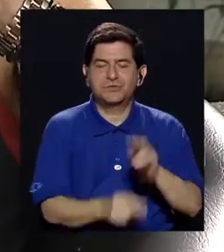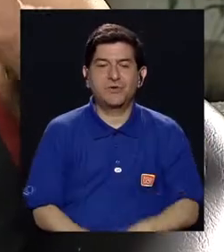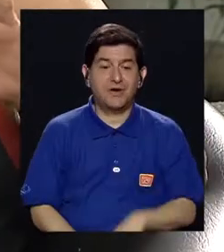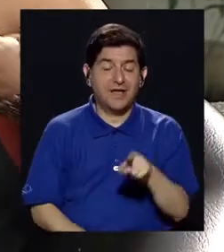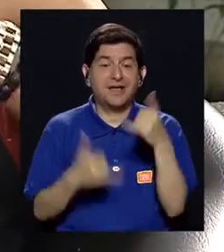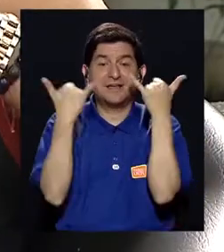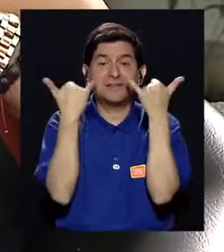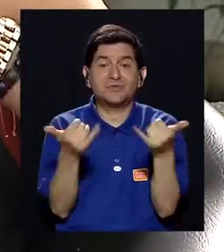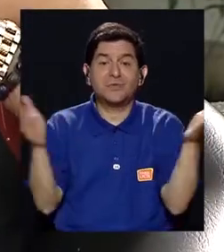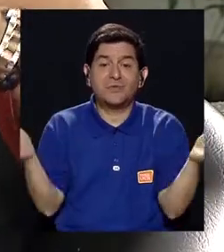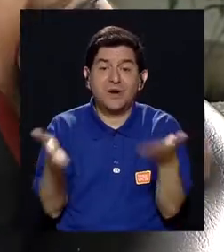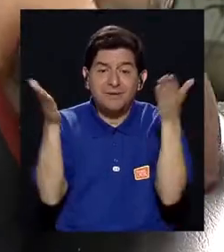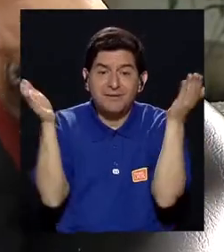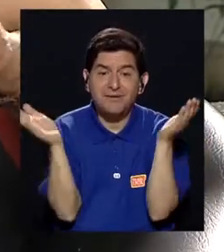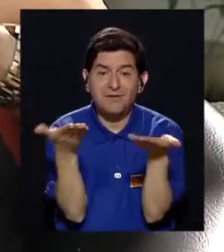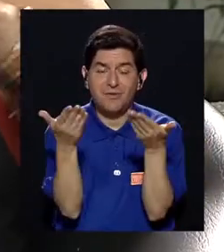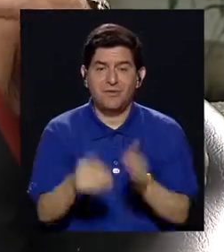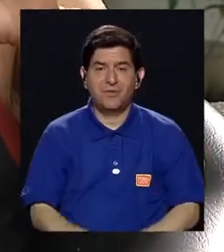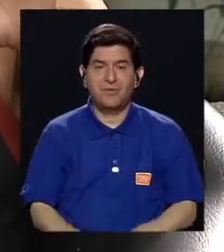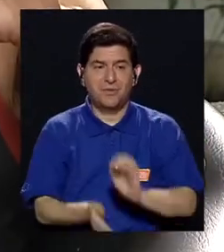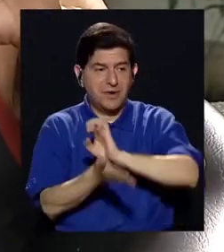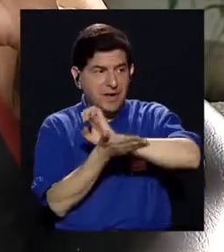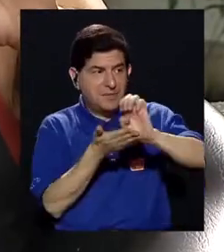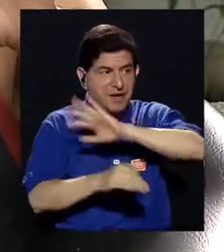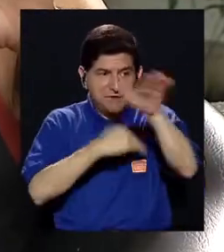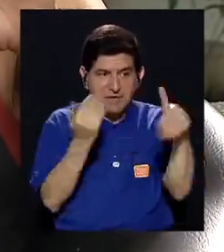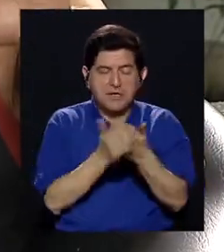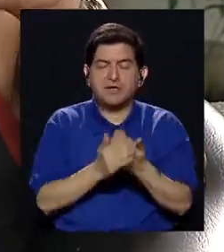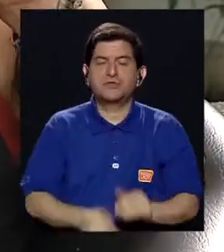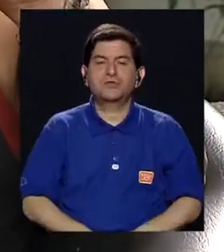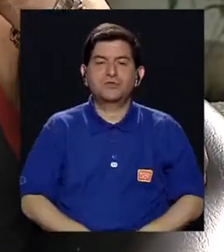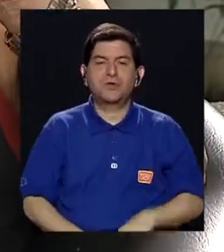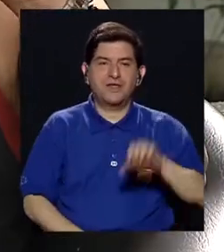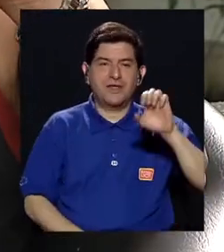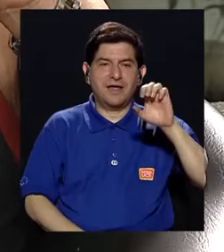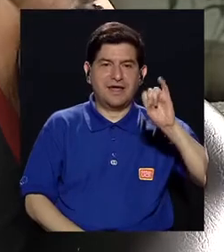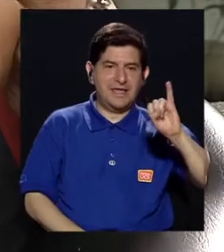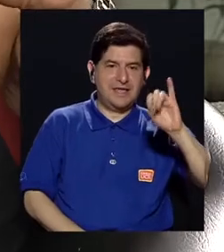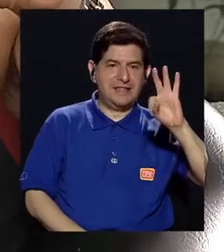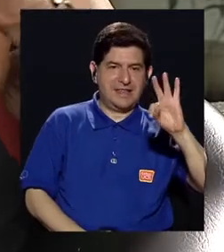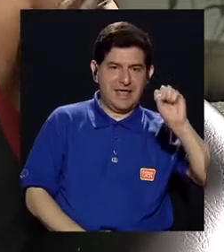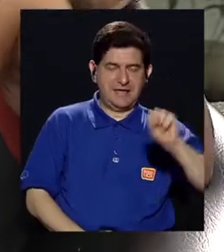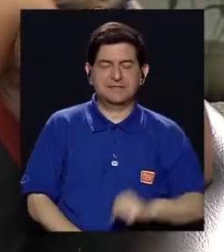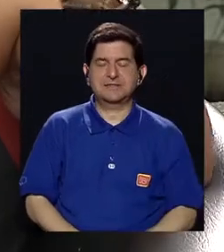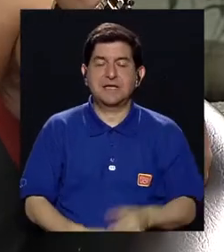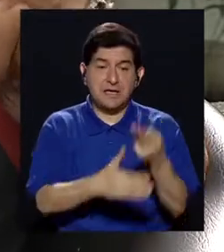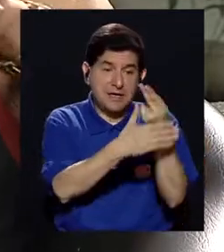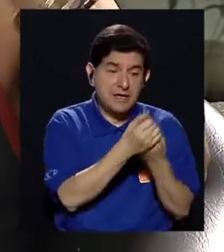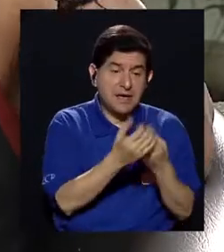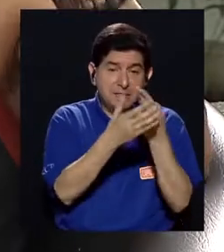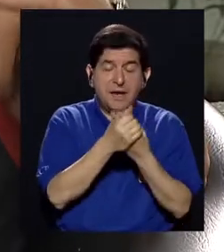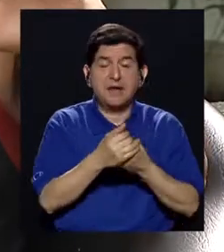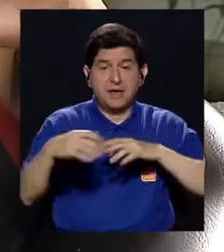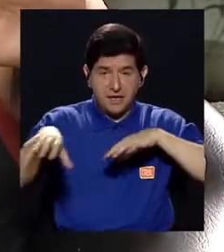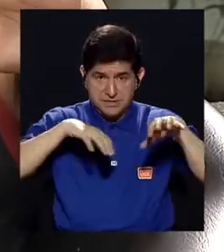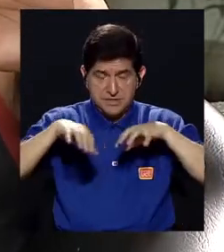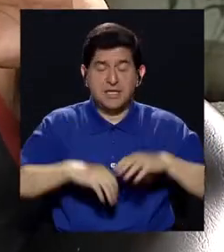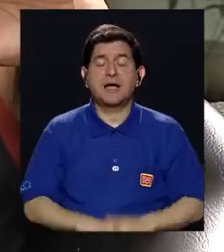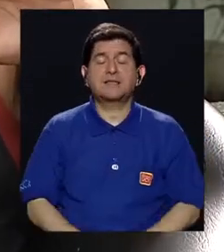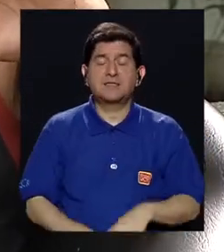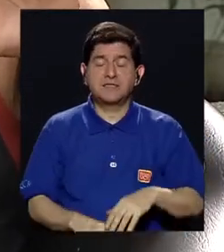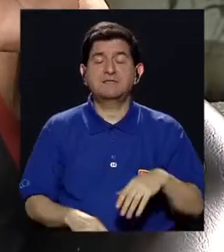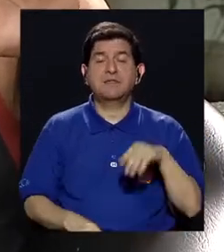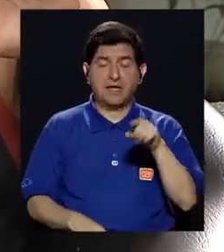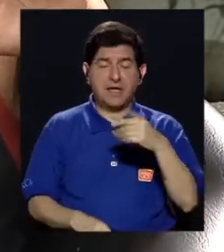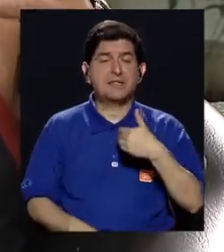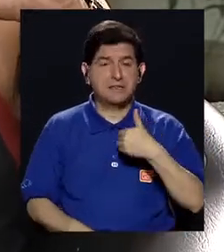ahorita estamos promoviendo para la prevención de todas las infecciones de transmisión sexual y en parejas que son sexualmente activas y que no es el momento para